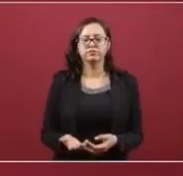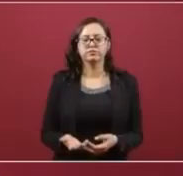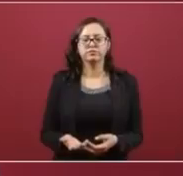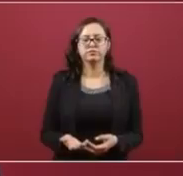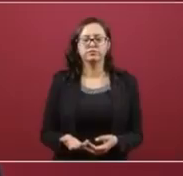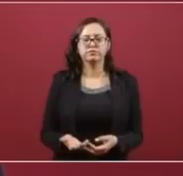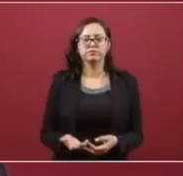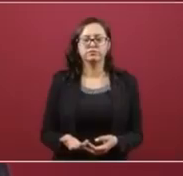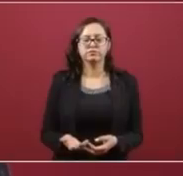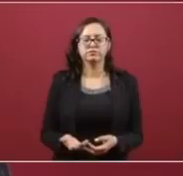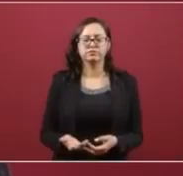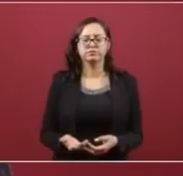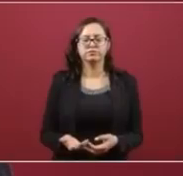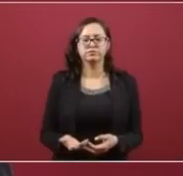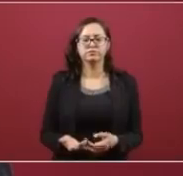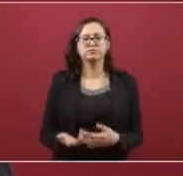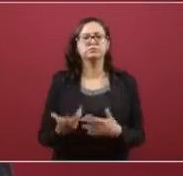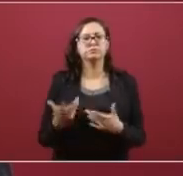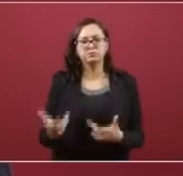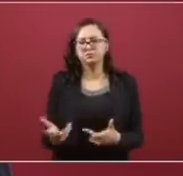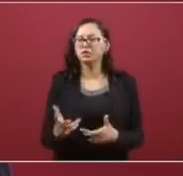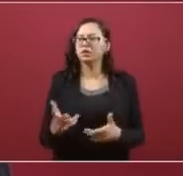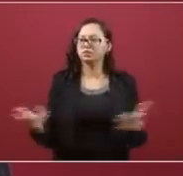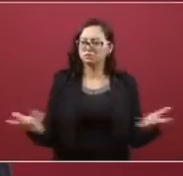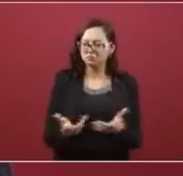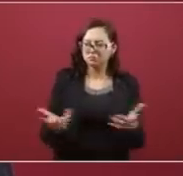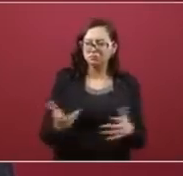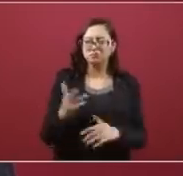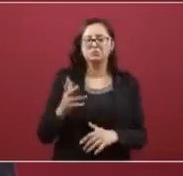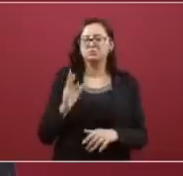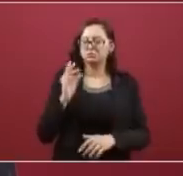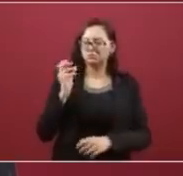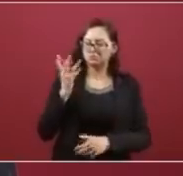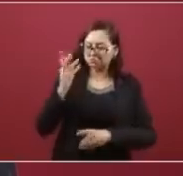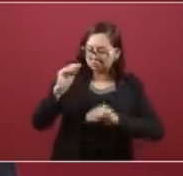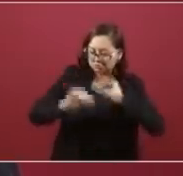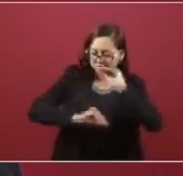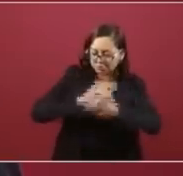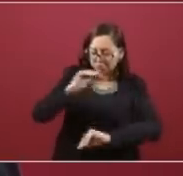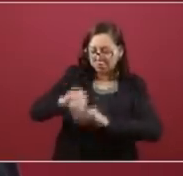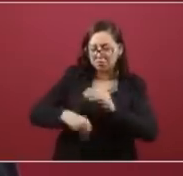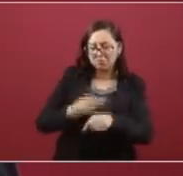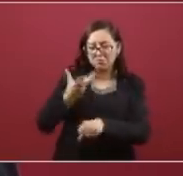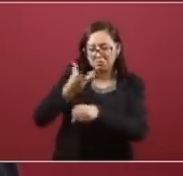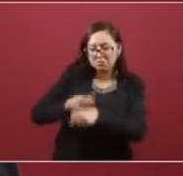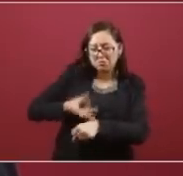nuevas aportaciones buscando